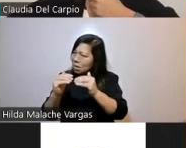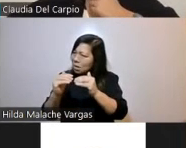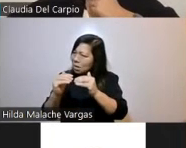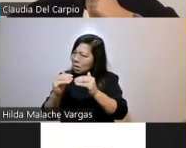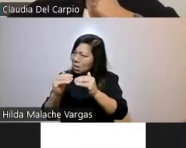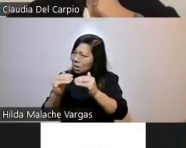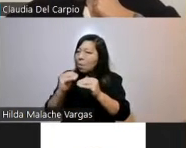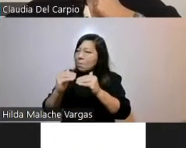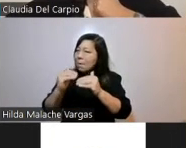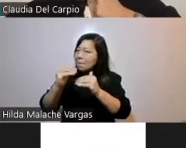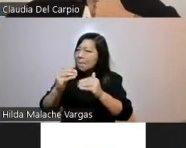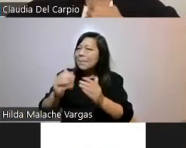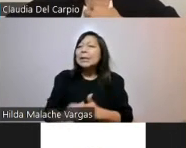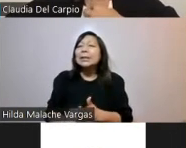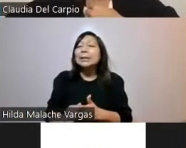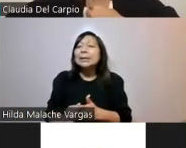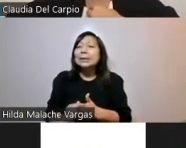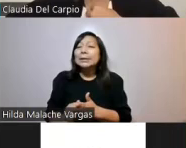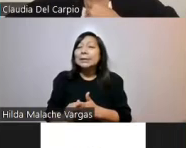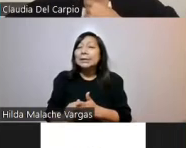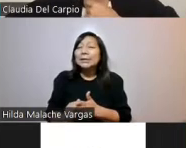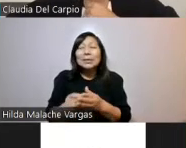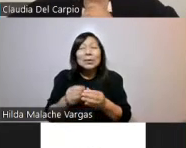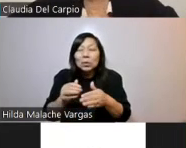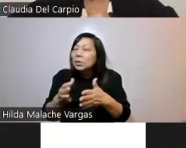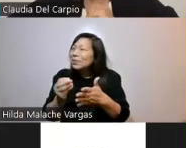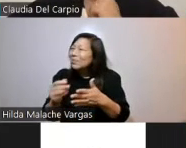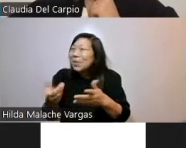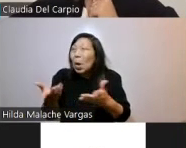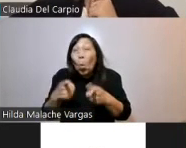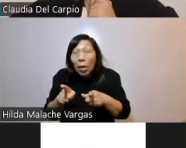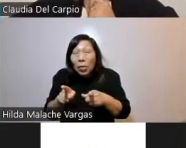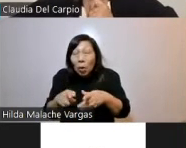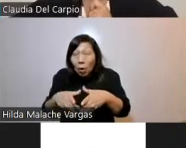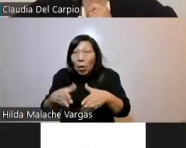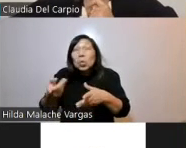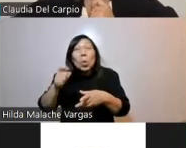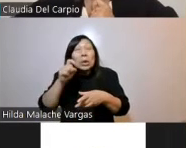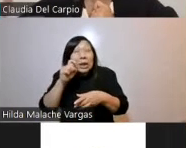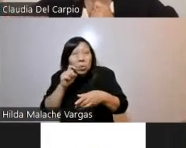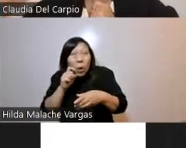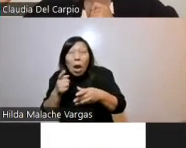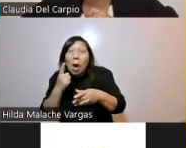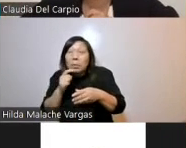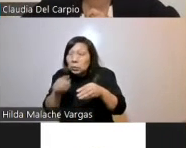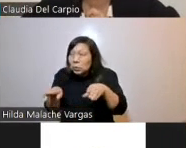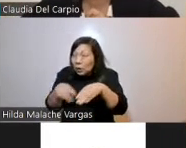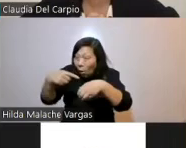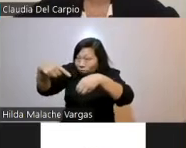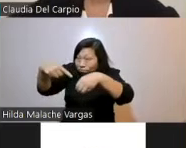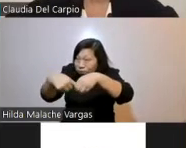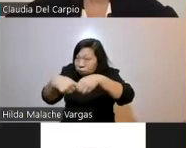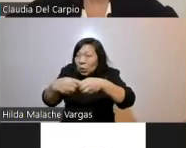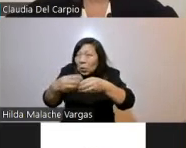recomendación. Entonces, la sequedad es el peor enemigo durante las relaciones vaginales, la penetración